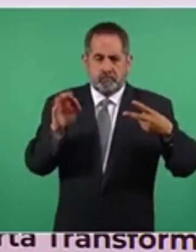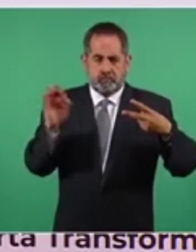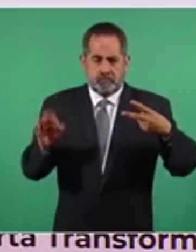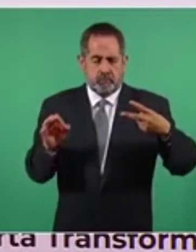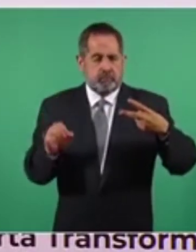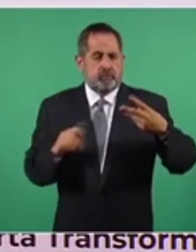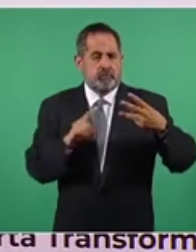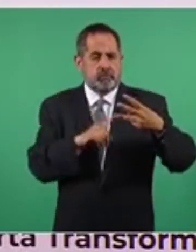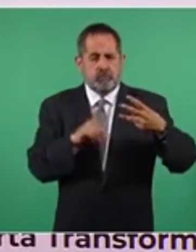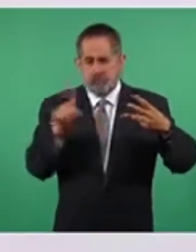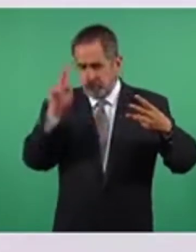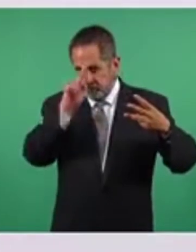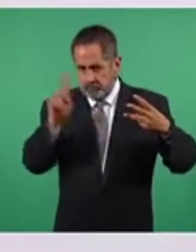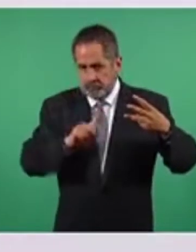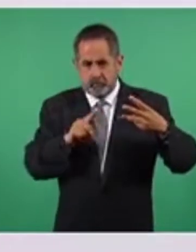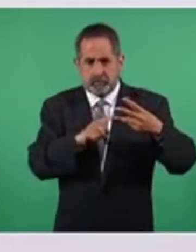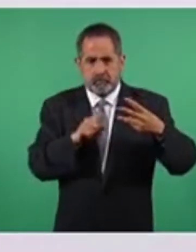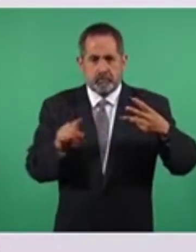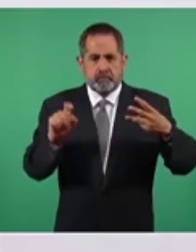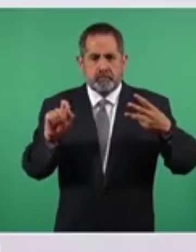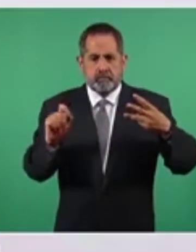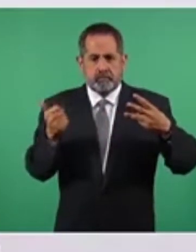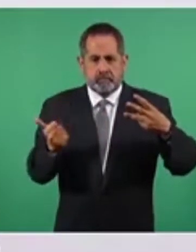23.9%. Peor,